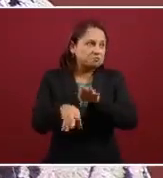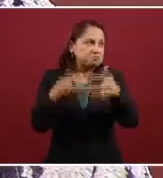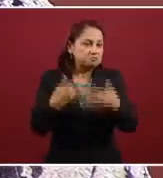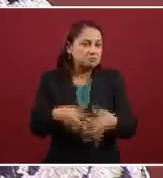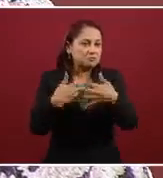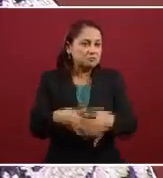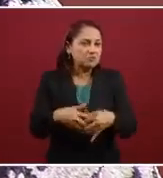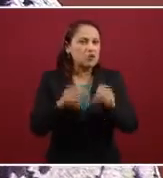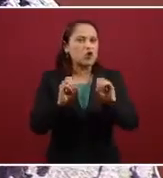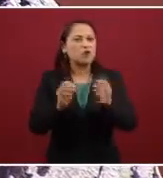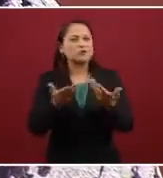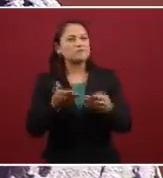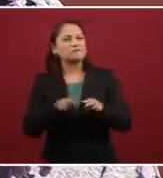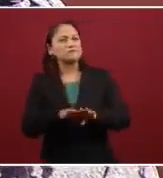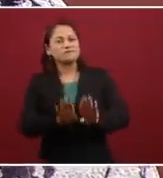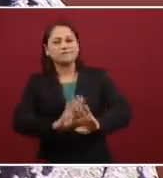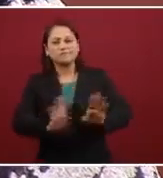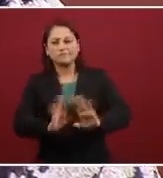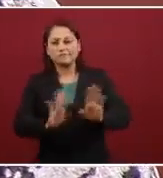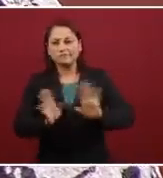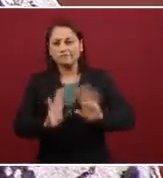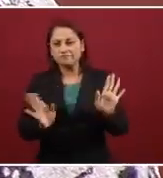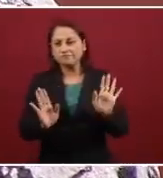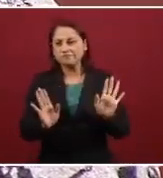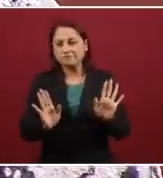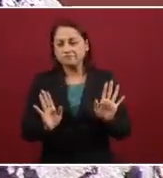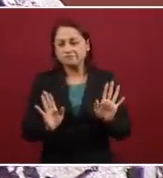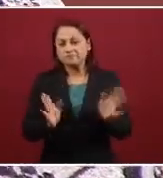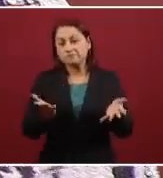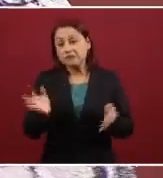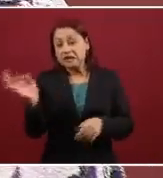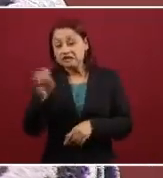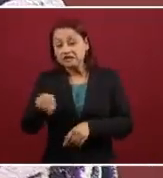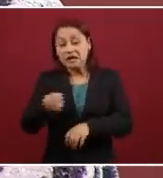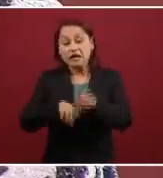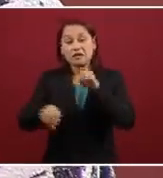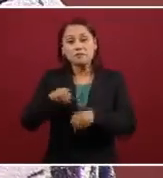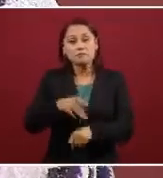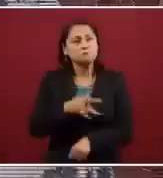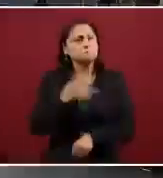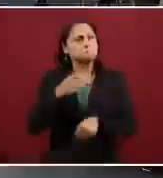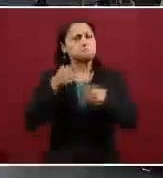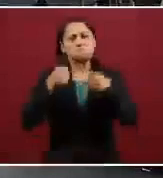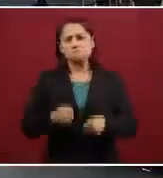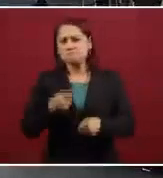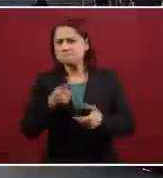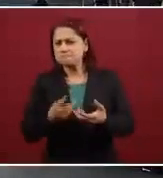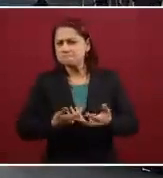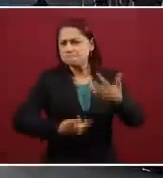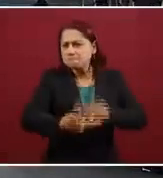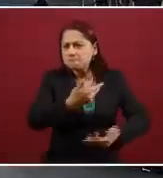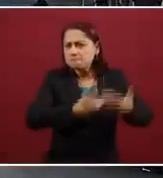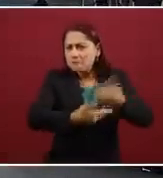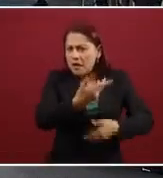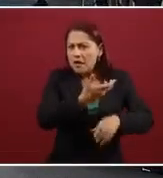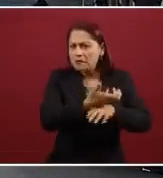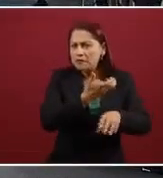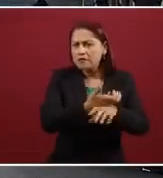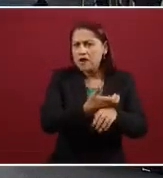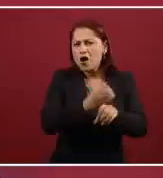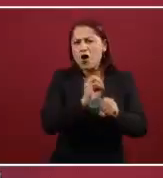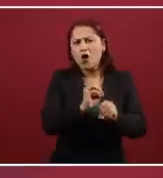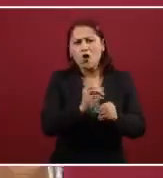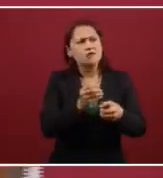tengo un mercado, porque soy competitivo, ¿no? O porque me va a permitir vender más en México.